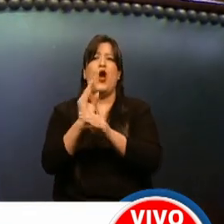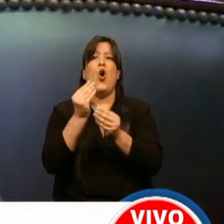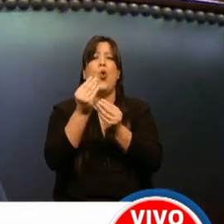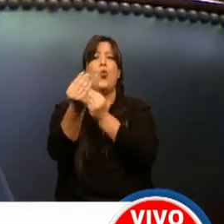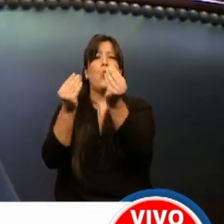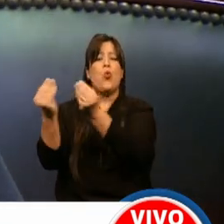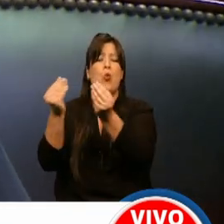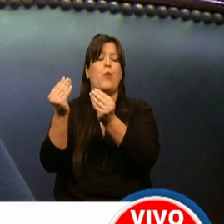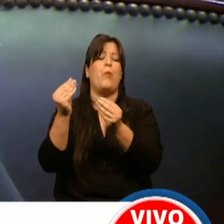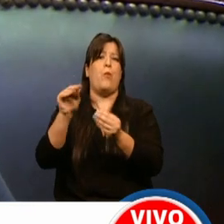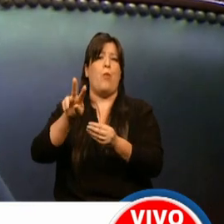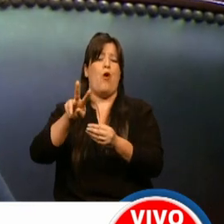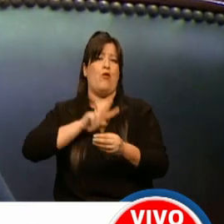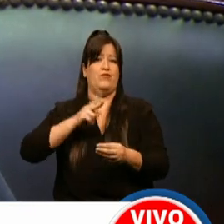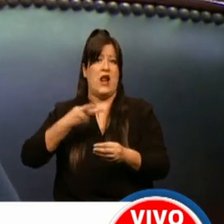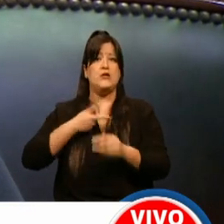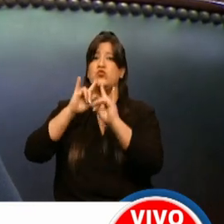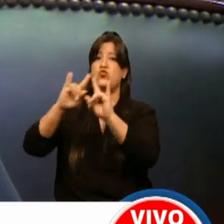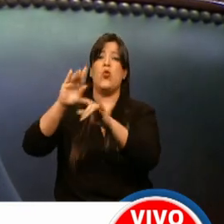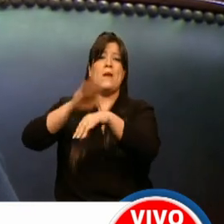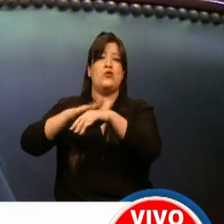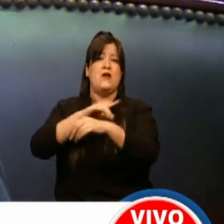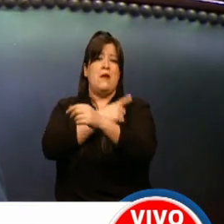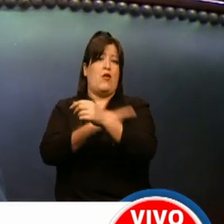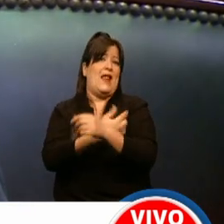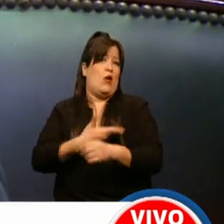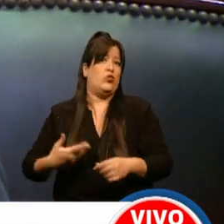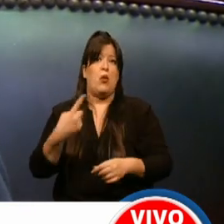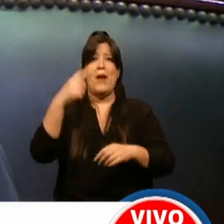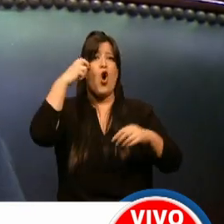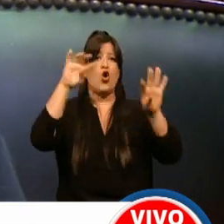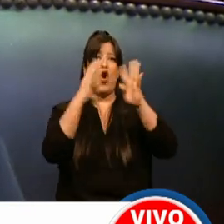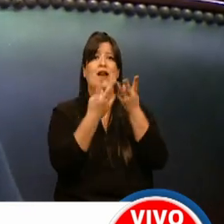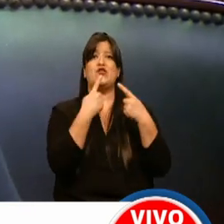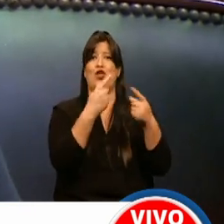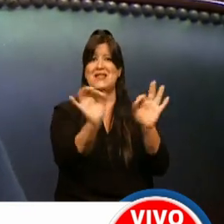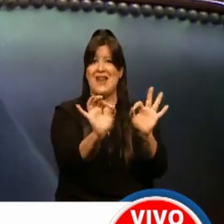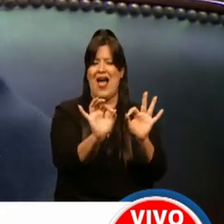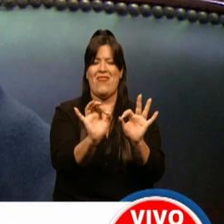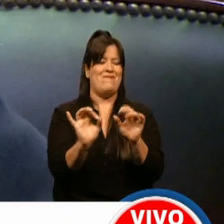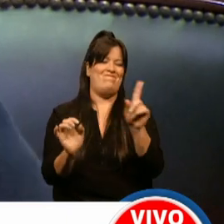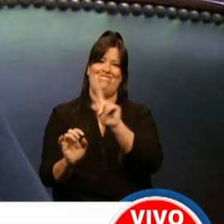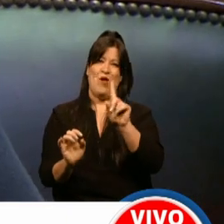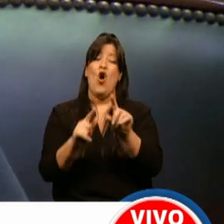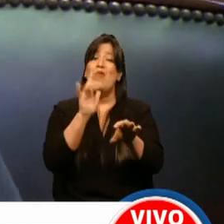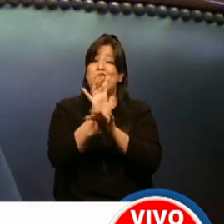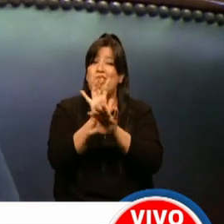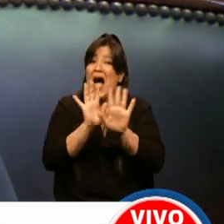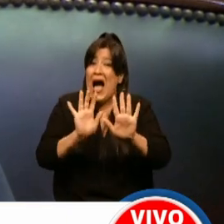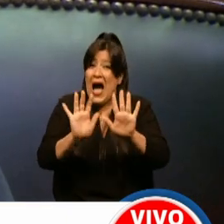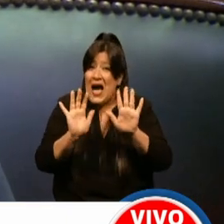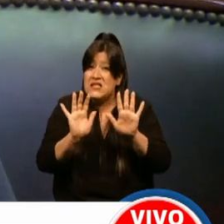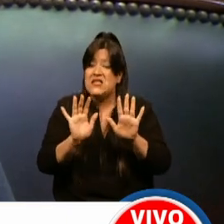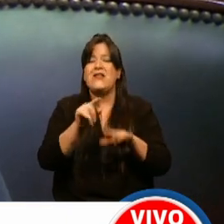laboral trans lo haga el ejecutivo y no se diga en el congreso es que porque significaría que